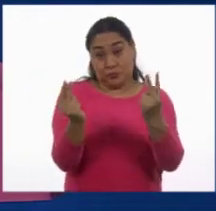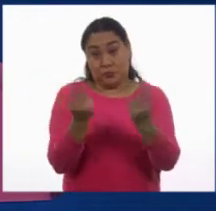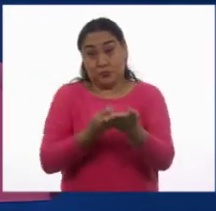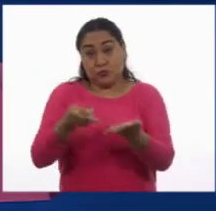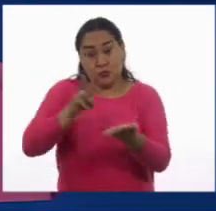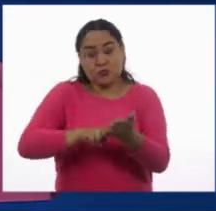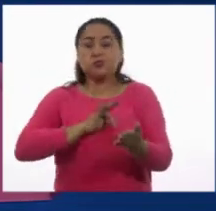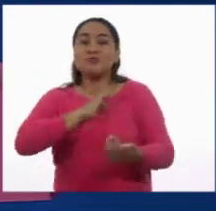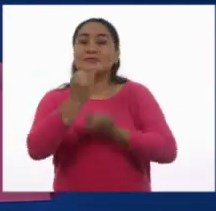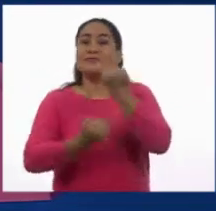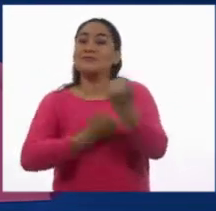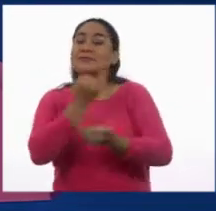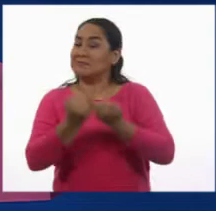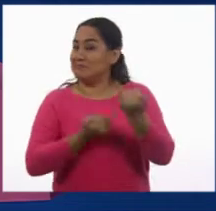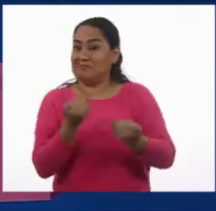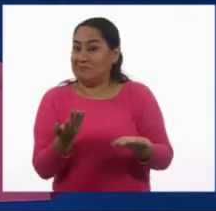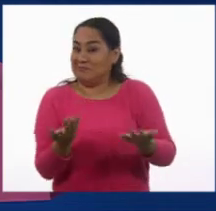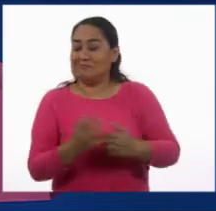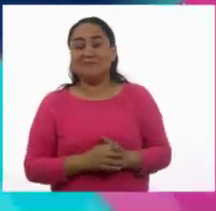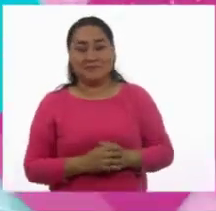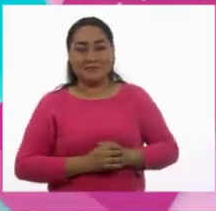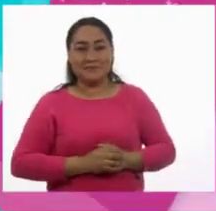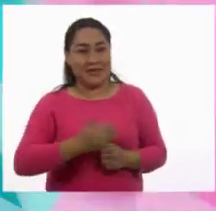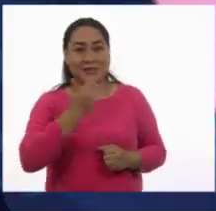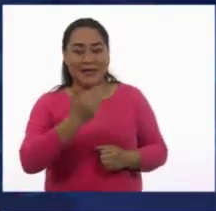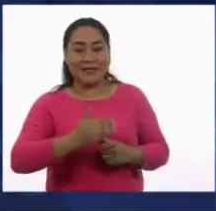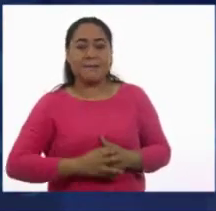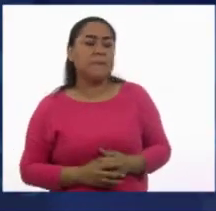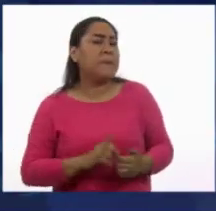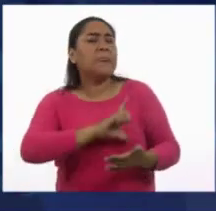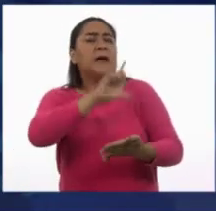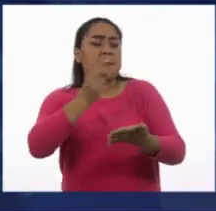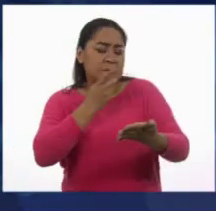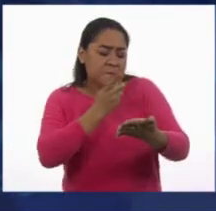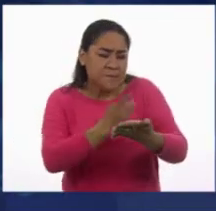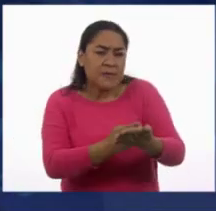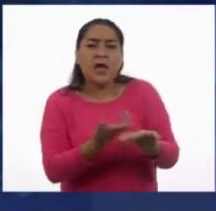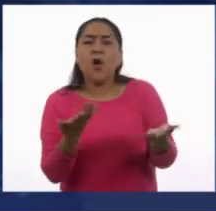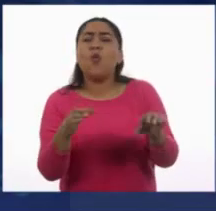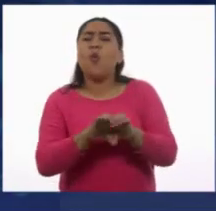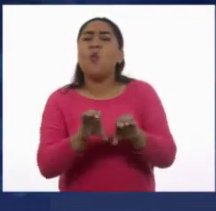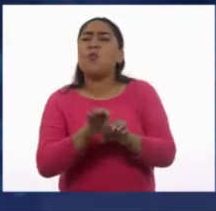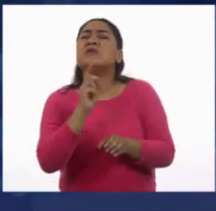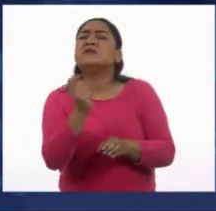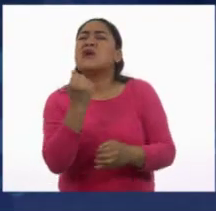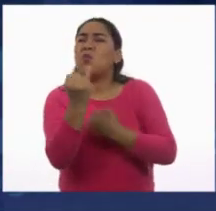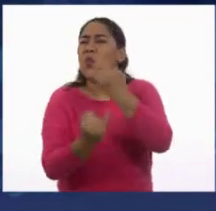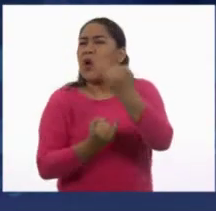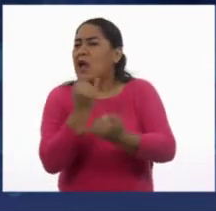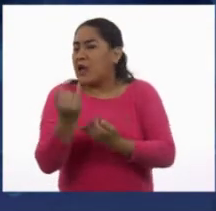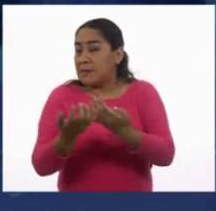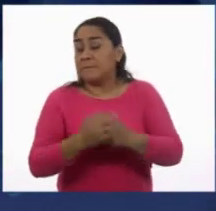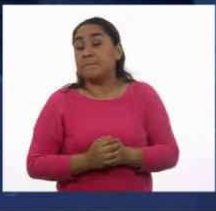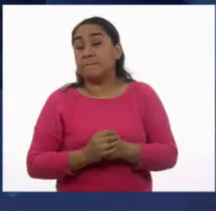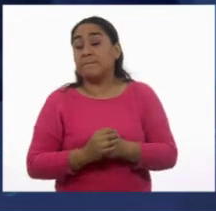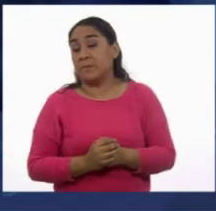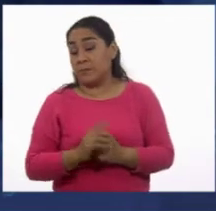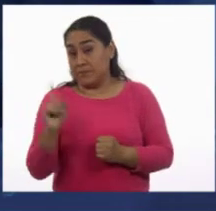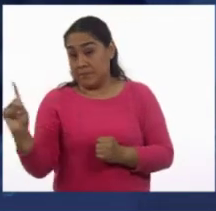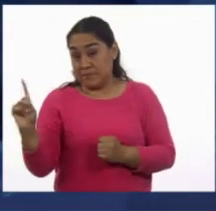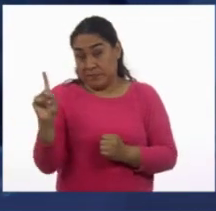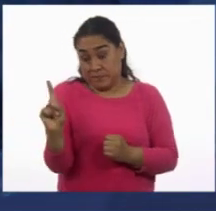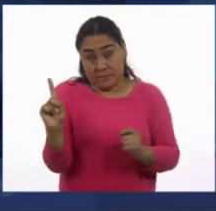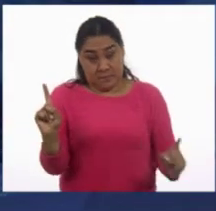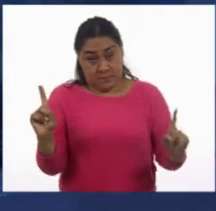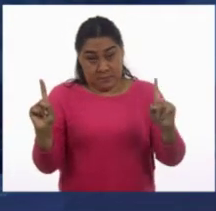participar con alguien más en casa. Perfecto. Después dice, mecánica del juego. Cada jugador se coloca de